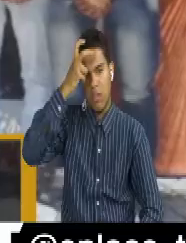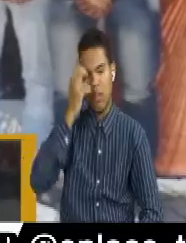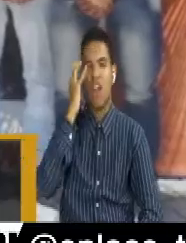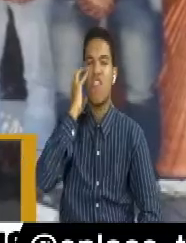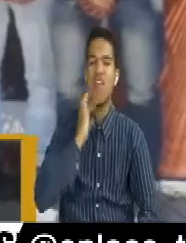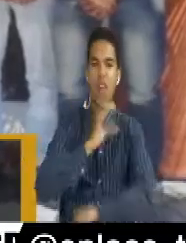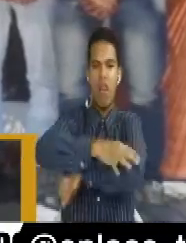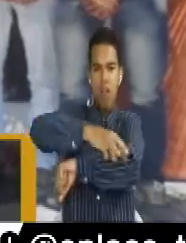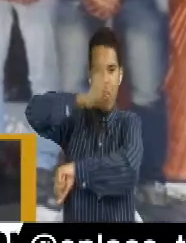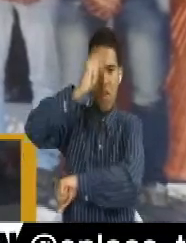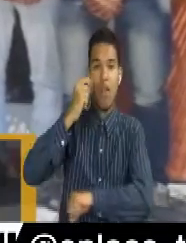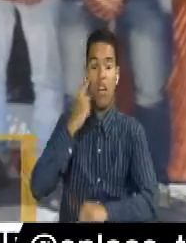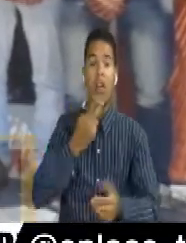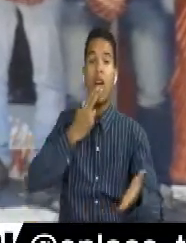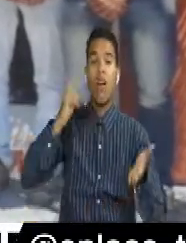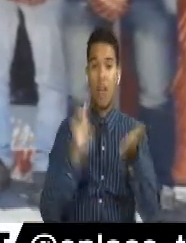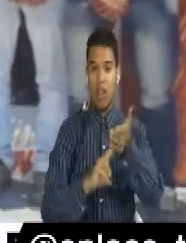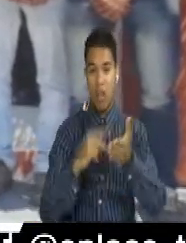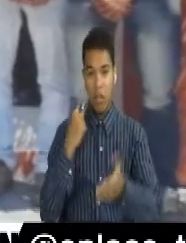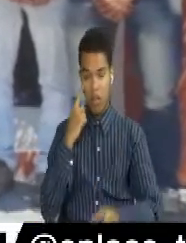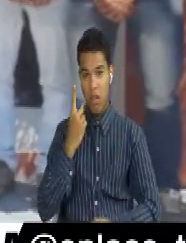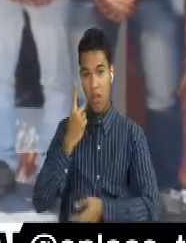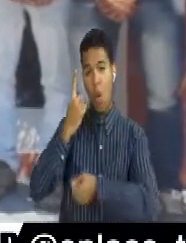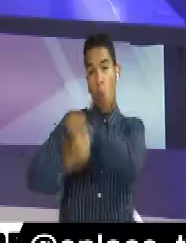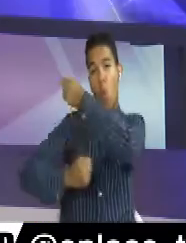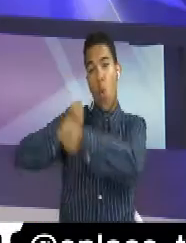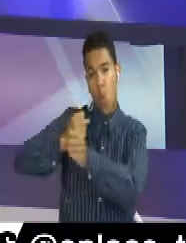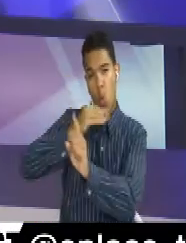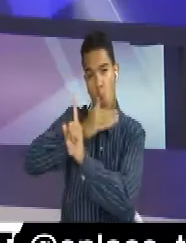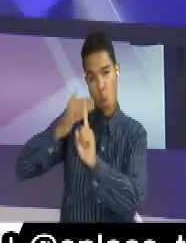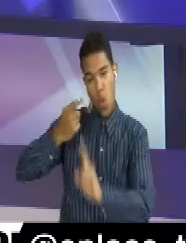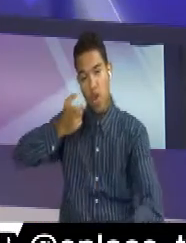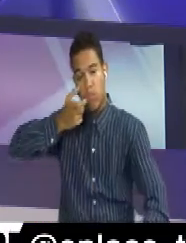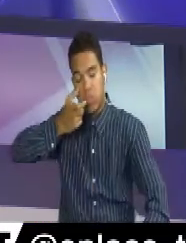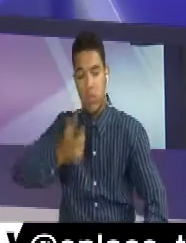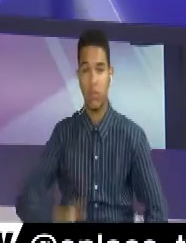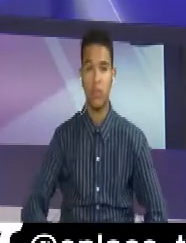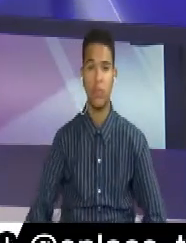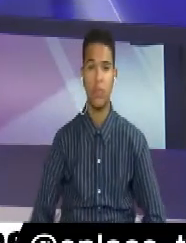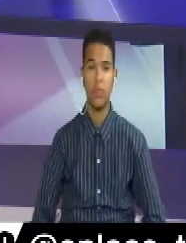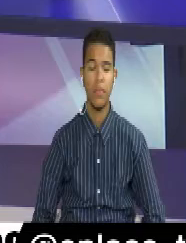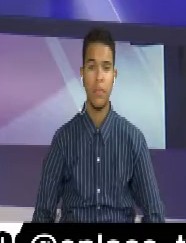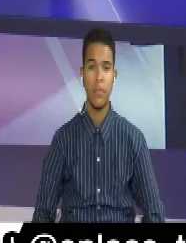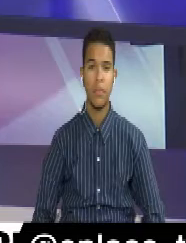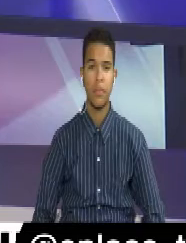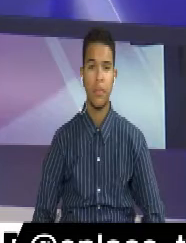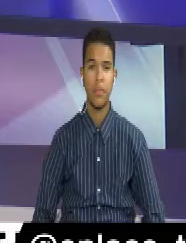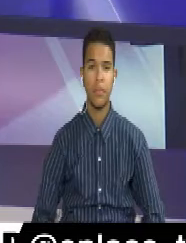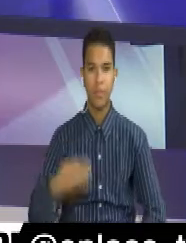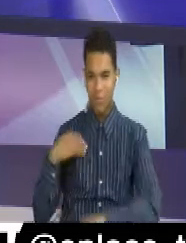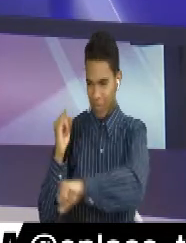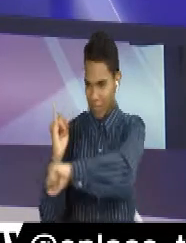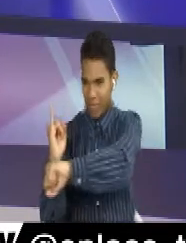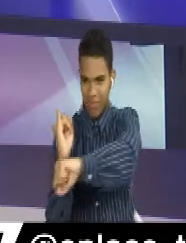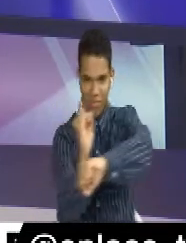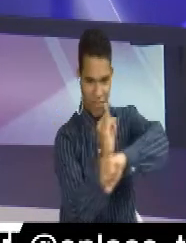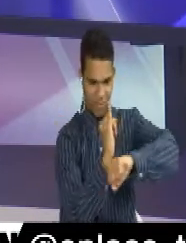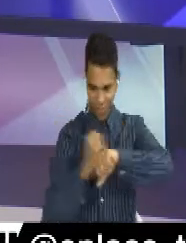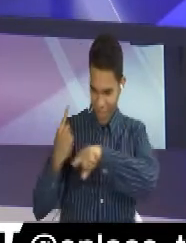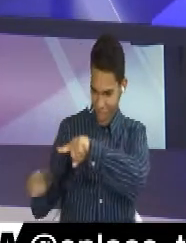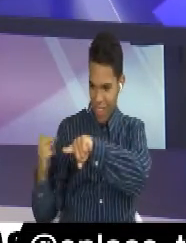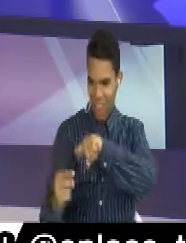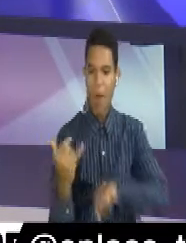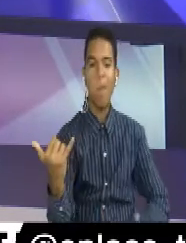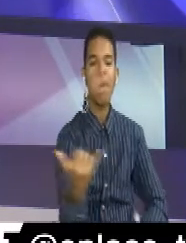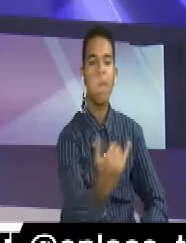de allanamiento duraron más de un año. Con el apoyo de diferentes entidades oficiales, entre ellas la Armada Nacional,